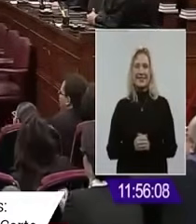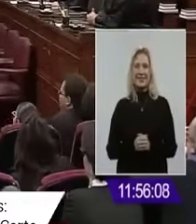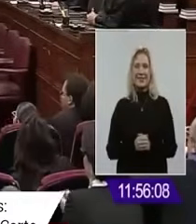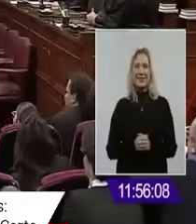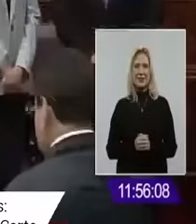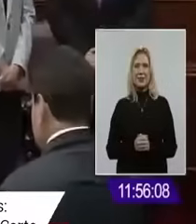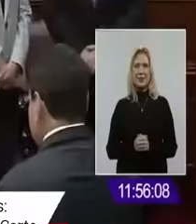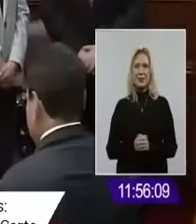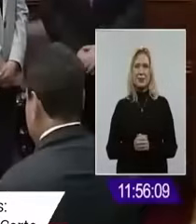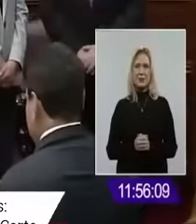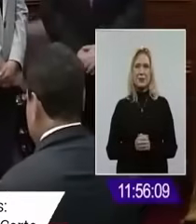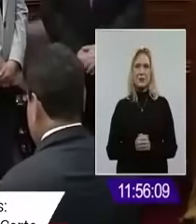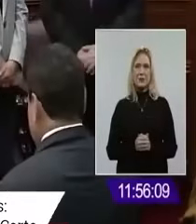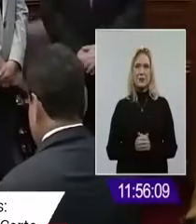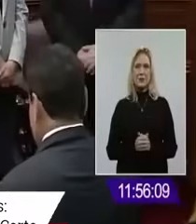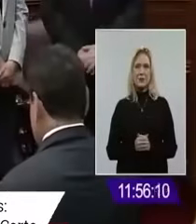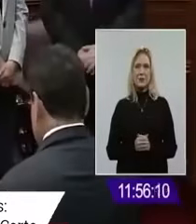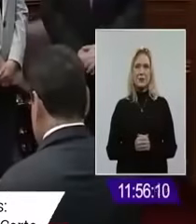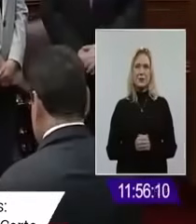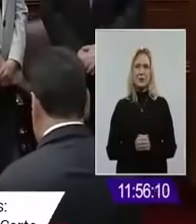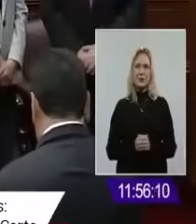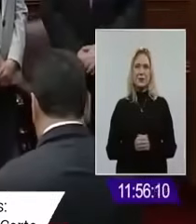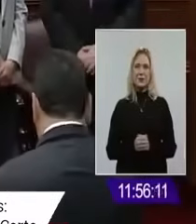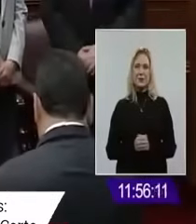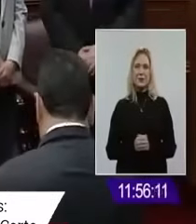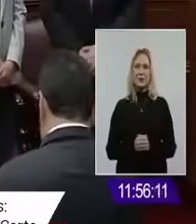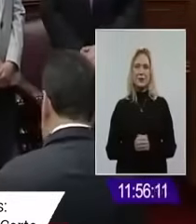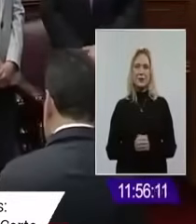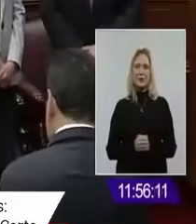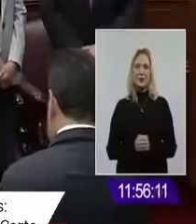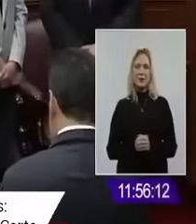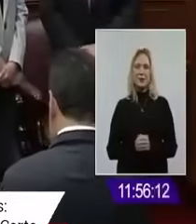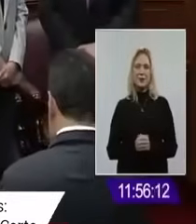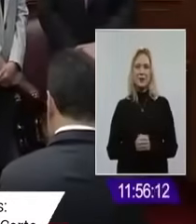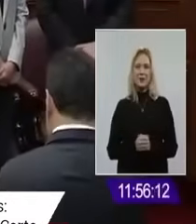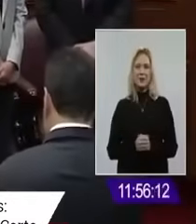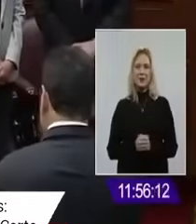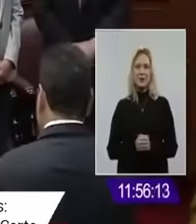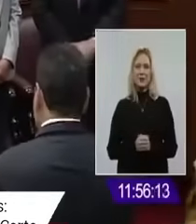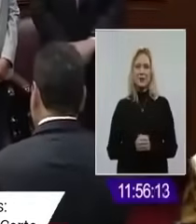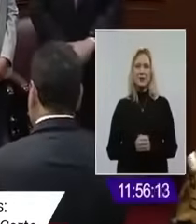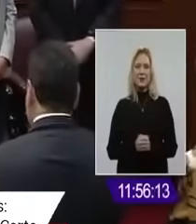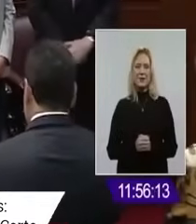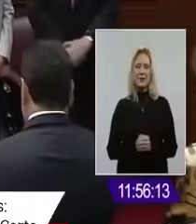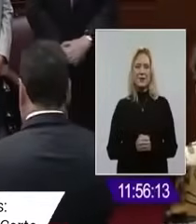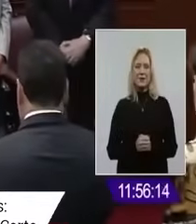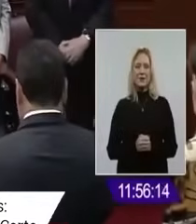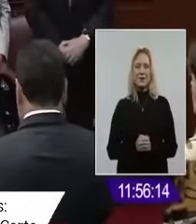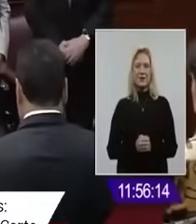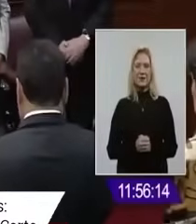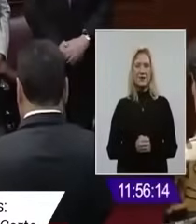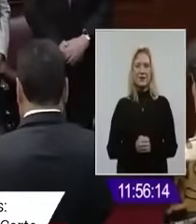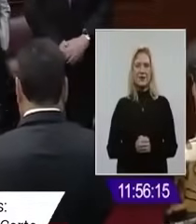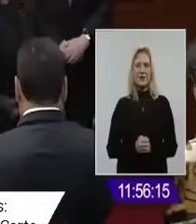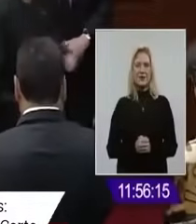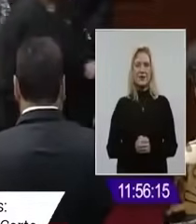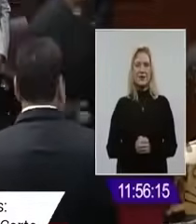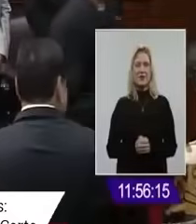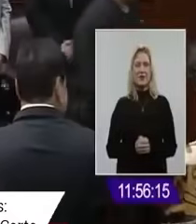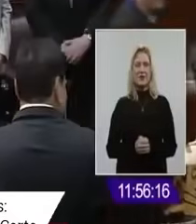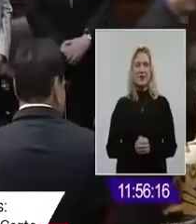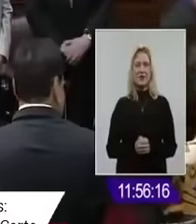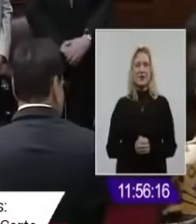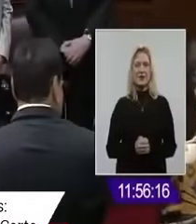su investidura en el Pleno de la Corte, pues ya como parte de la segunda sala, está adscrita la segunda